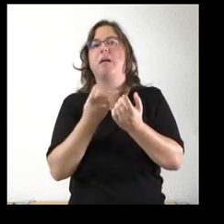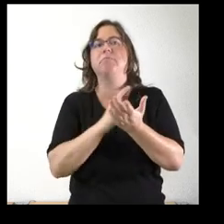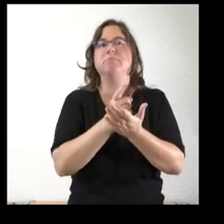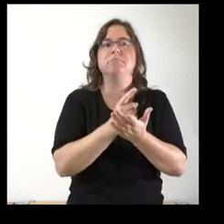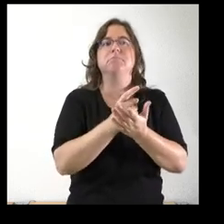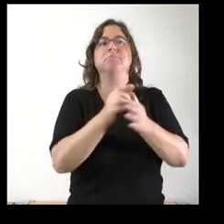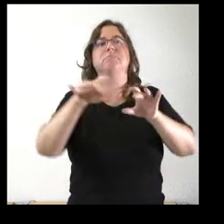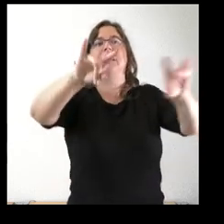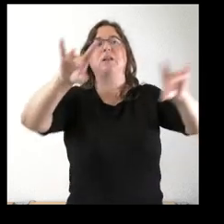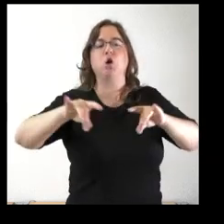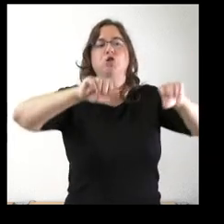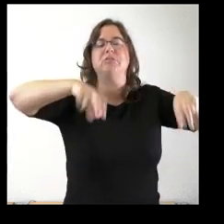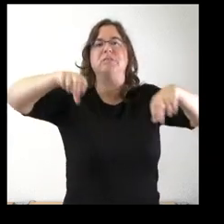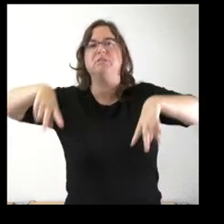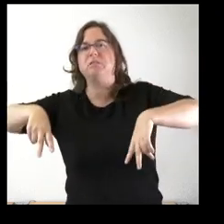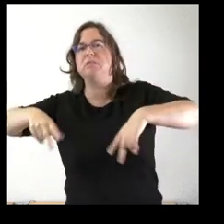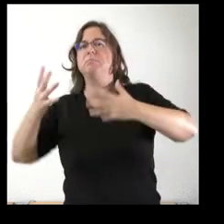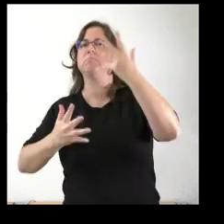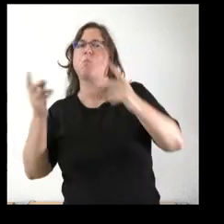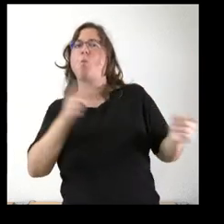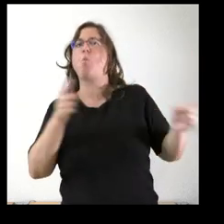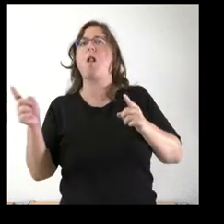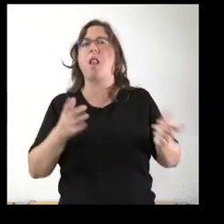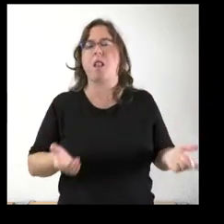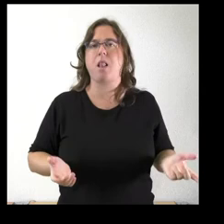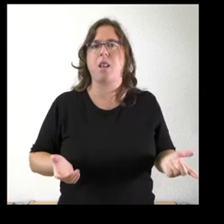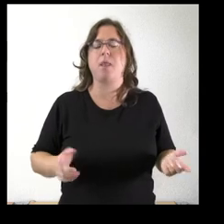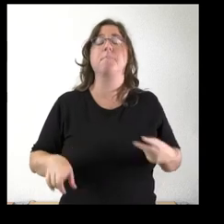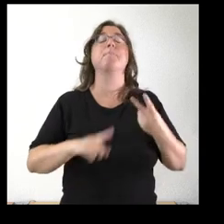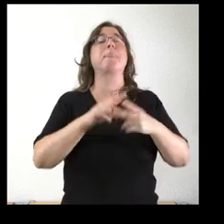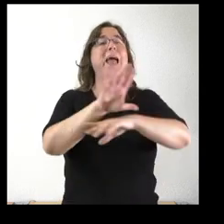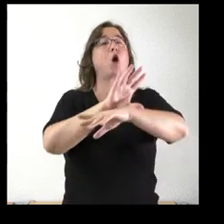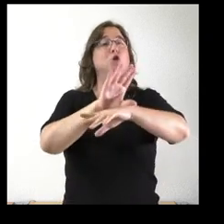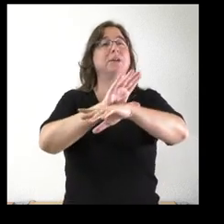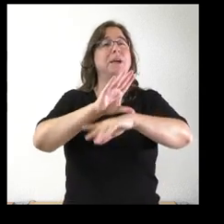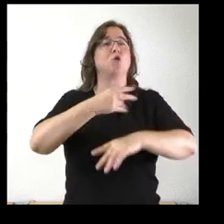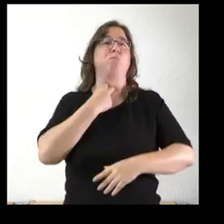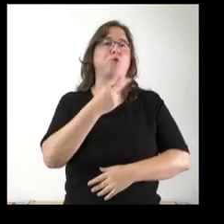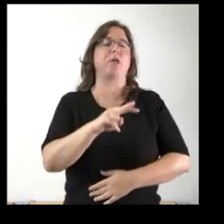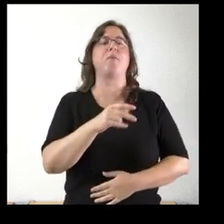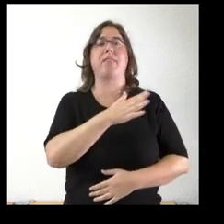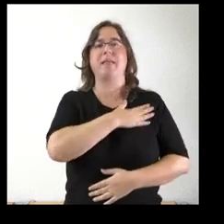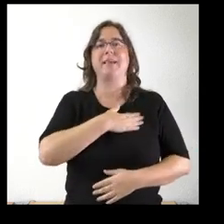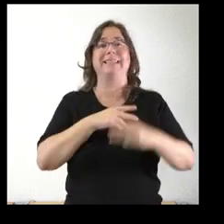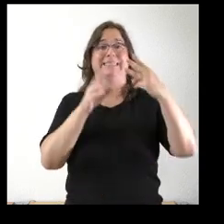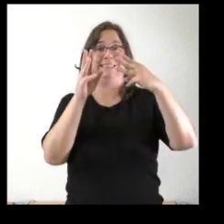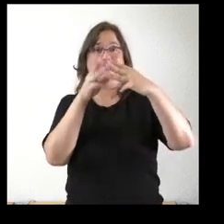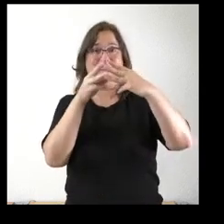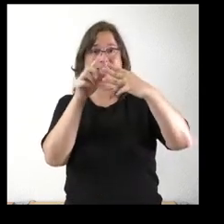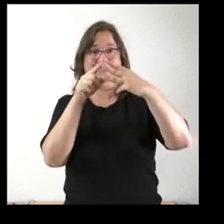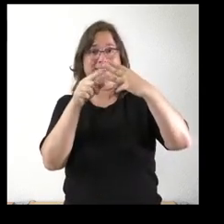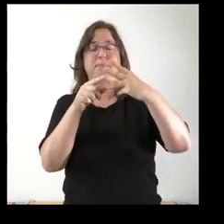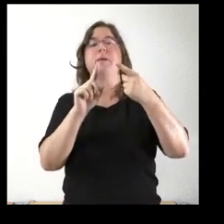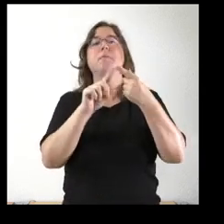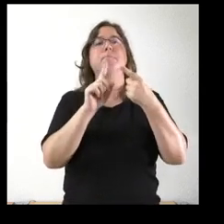nuestros territorios, sea por culpa de una administración u otra. Y luego, para el consejero portavoz, tenía tres preguntas. La primera es una